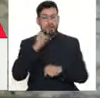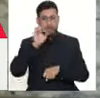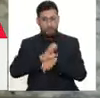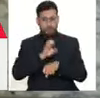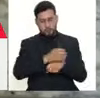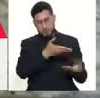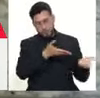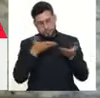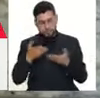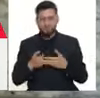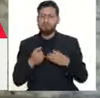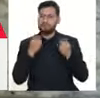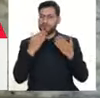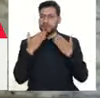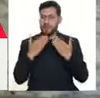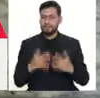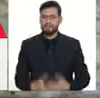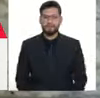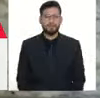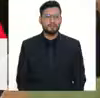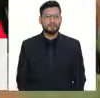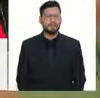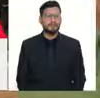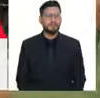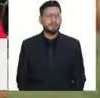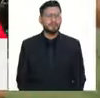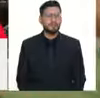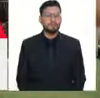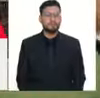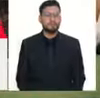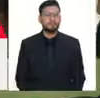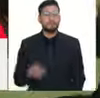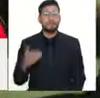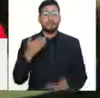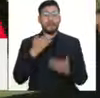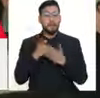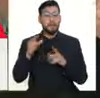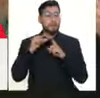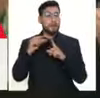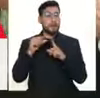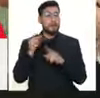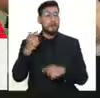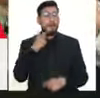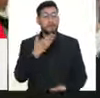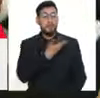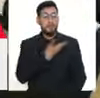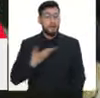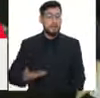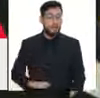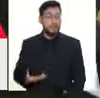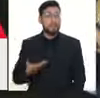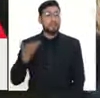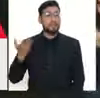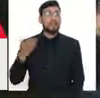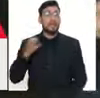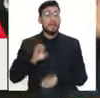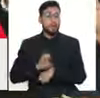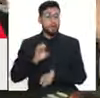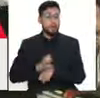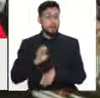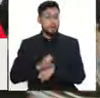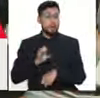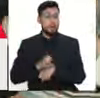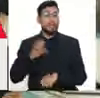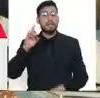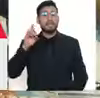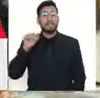Ecuador. Muchas gracias. Muchas gracias, señor presidente. El presidente de la República de Ecuador,